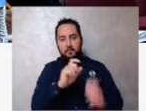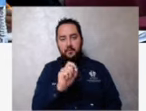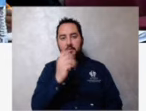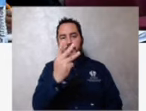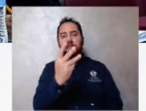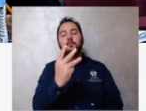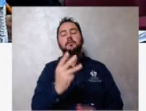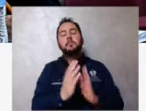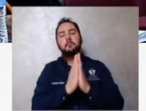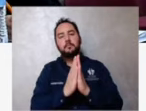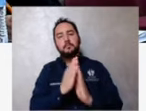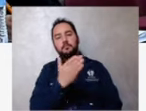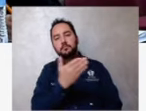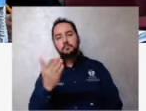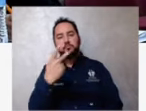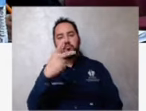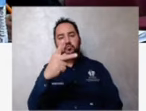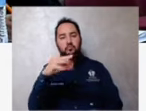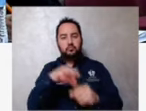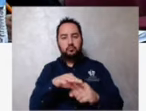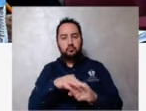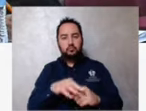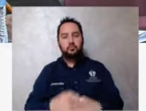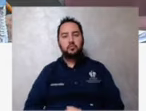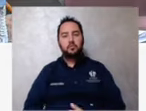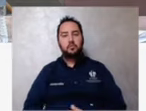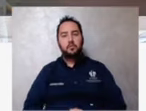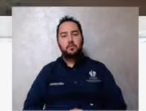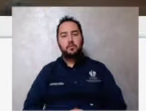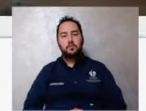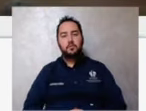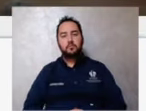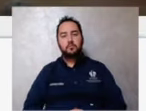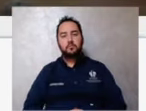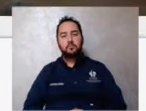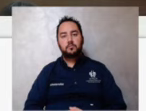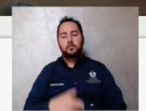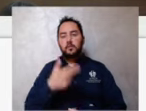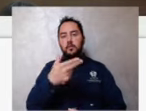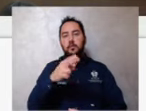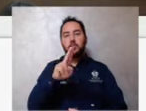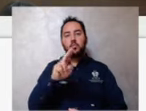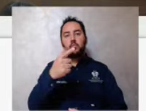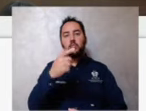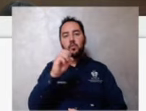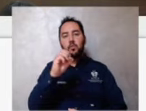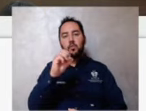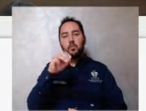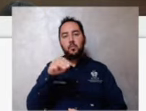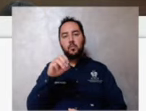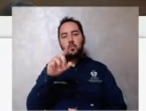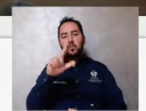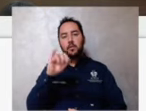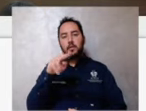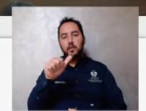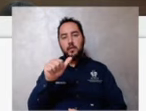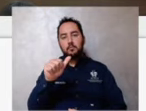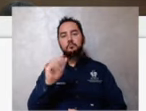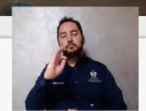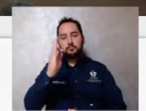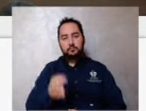JDC-21/2023, por lo que se solicita el sentido de su voto. Magistrado Hugo Molina Martínez. A favor.